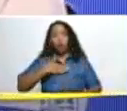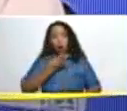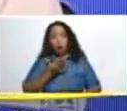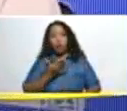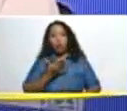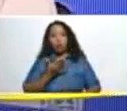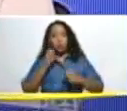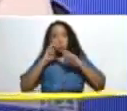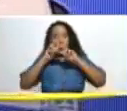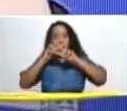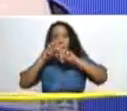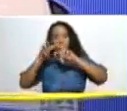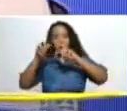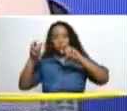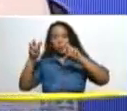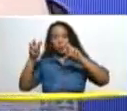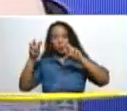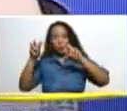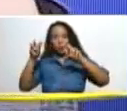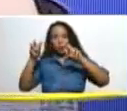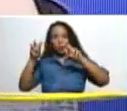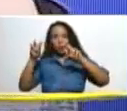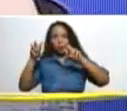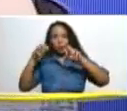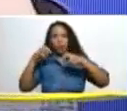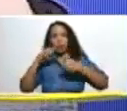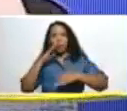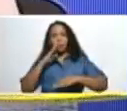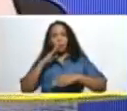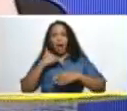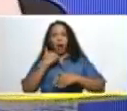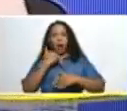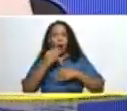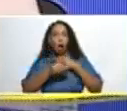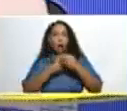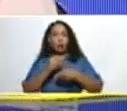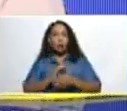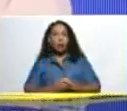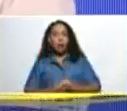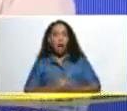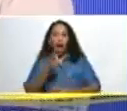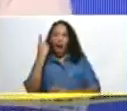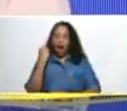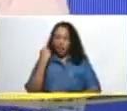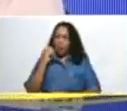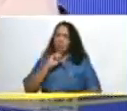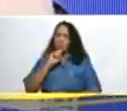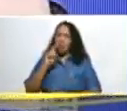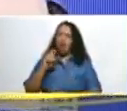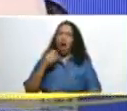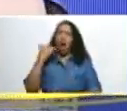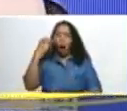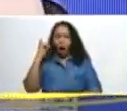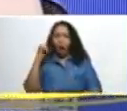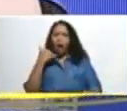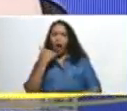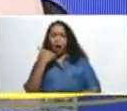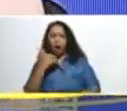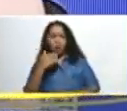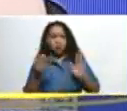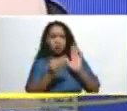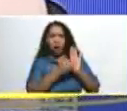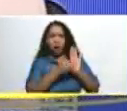de investigar el crimen. Entonces, ayer me preguntaban, ¿y existe algún decreto? Bueno, realmente no,